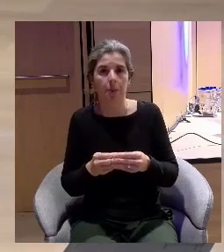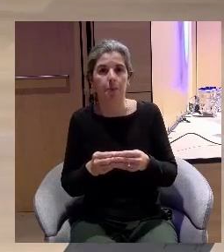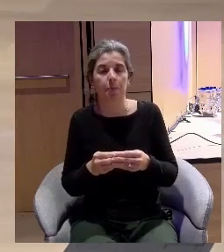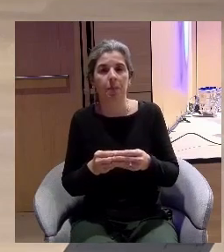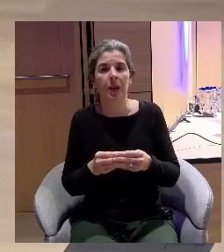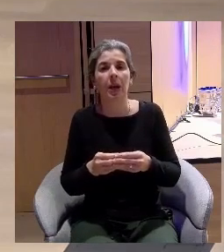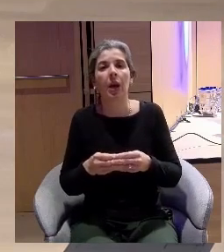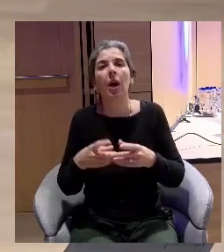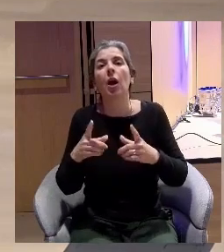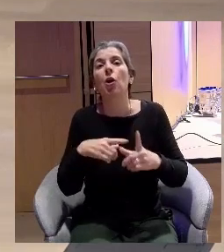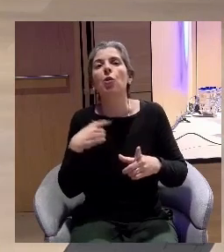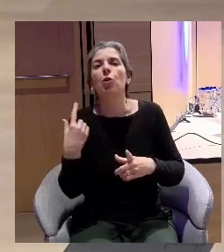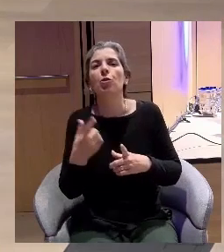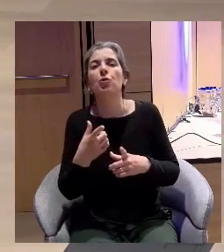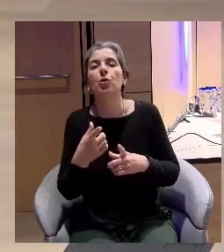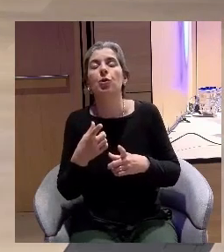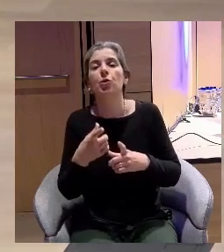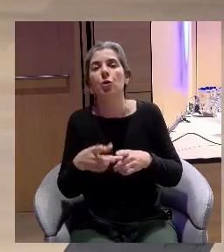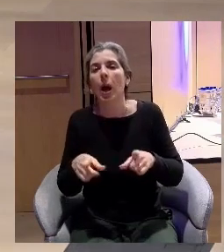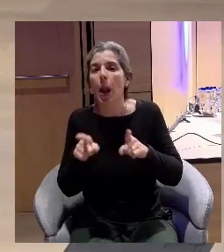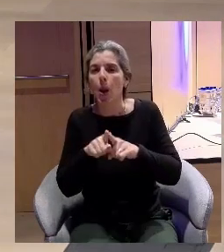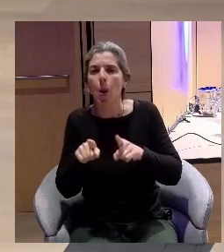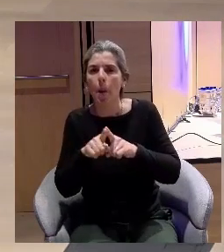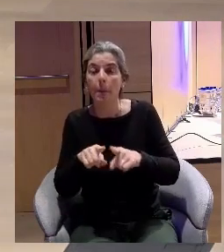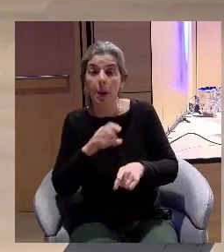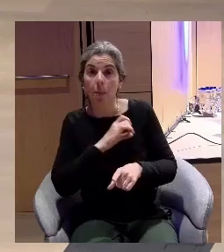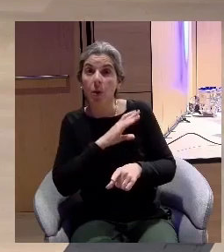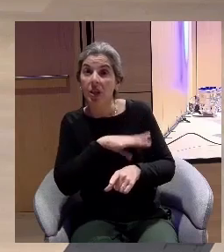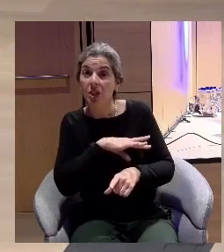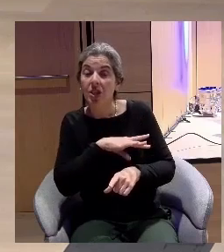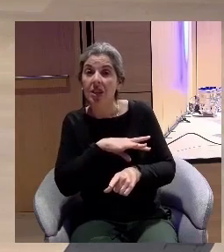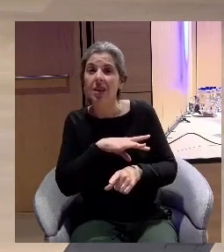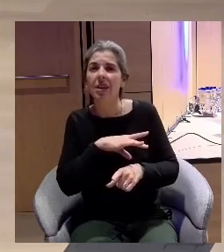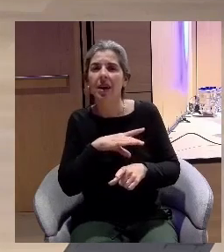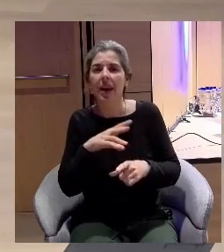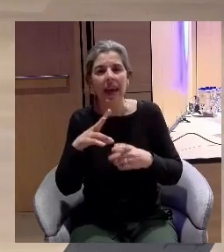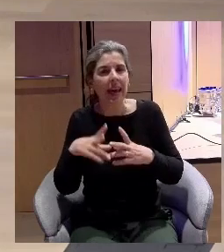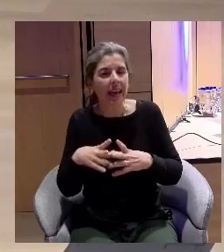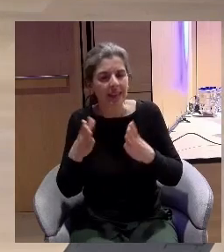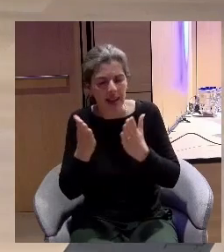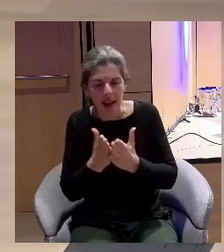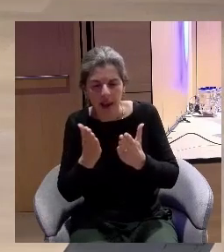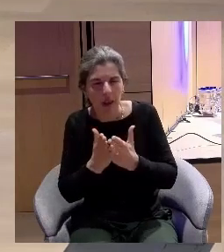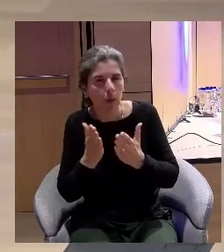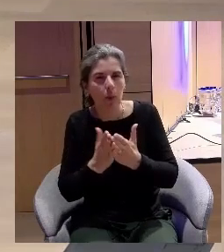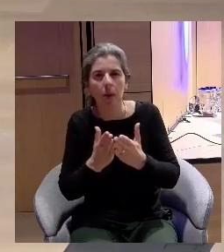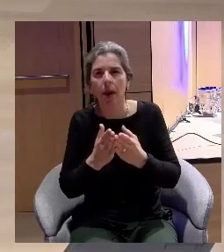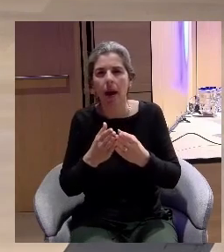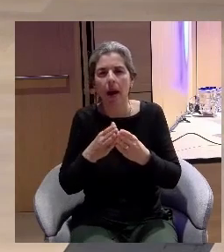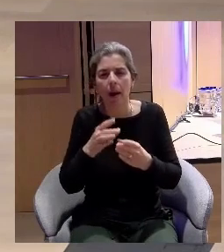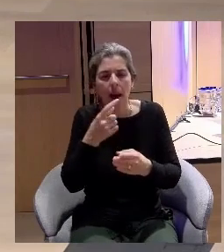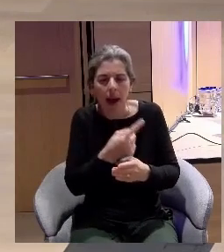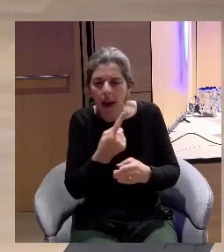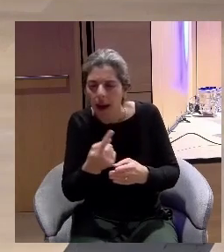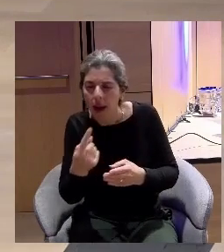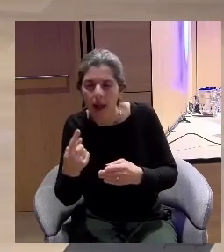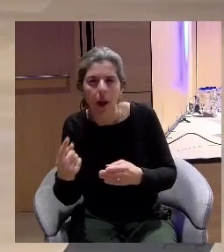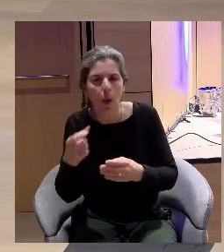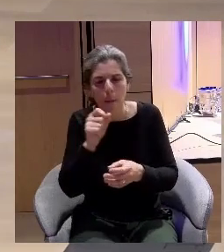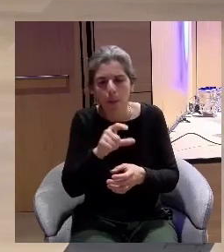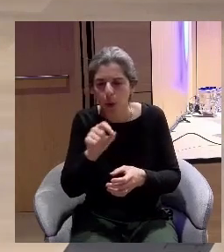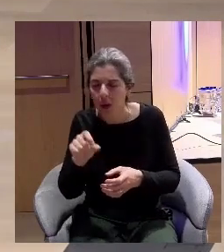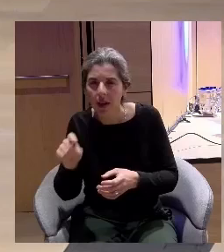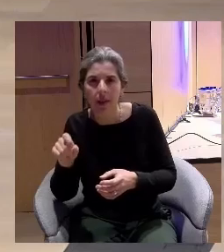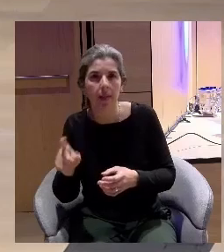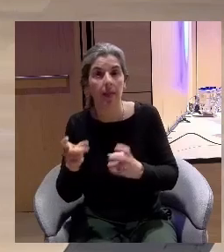por lo menos lo que estamos haciendo en Chile, es estudiar los instrumentos de la política, desde la ley hasta las normas, los procedimientos y los datos. Pero nos interesa